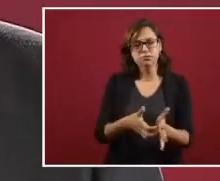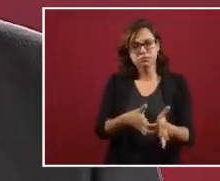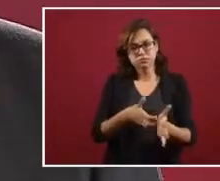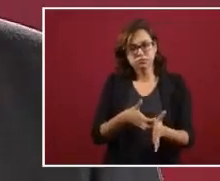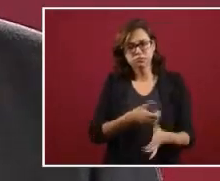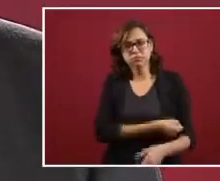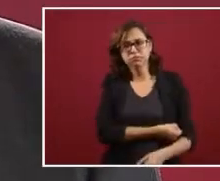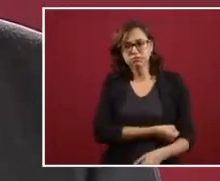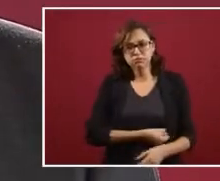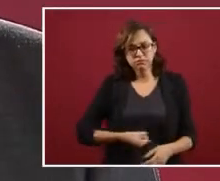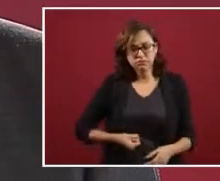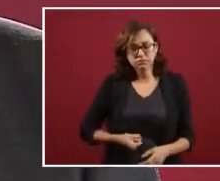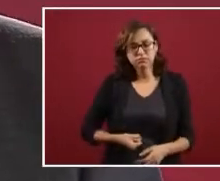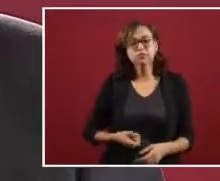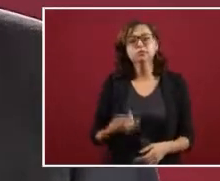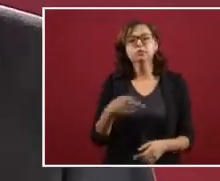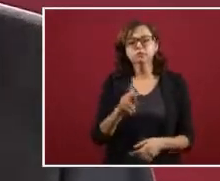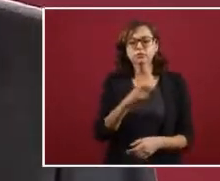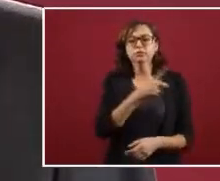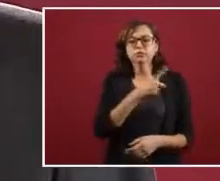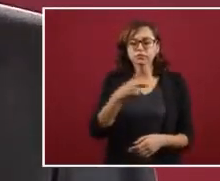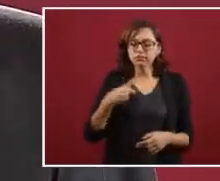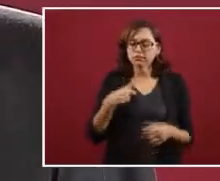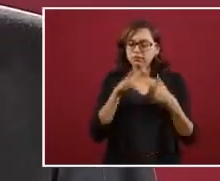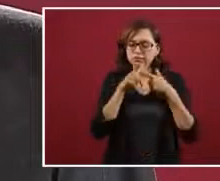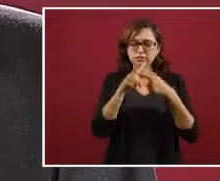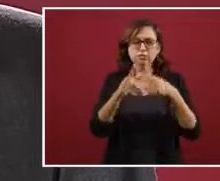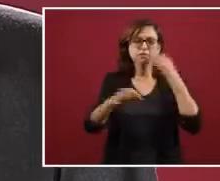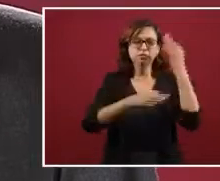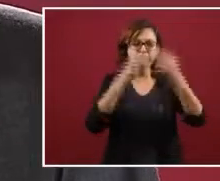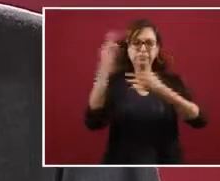el gasto en publicidad,